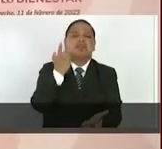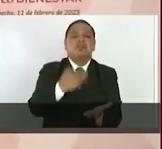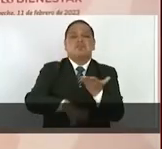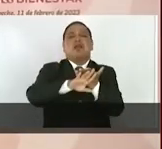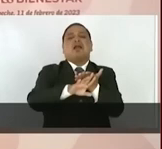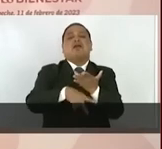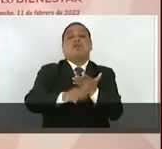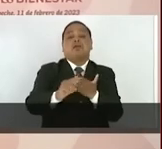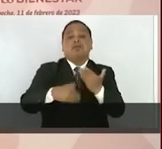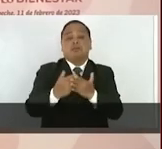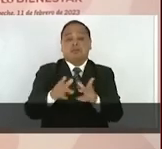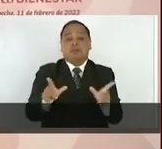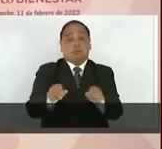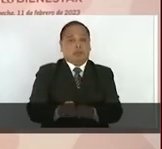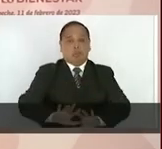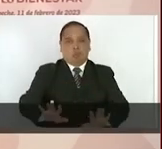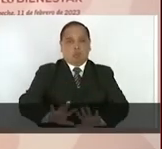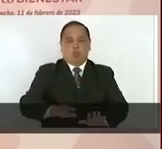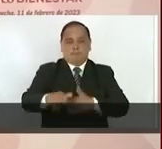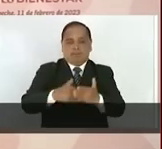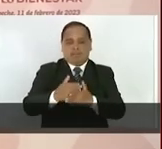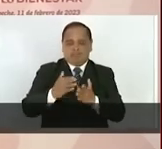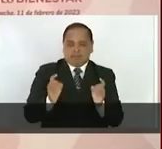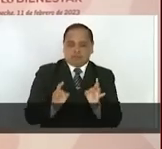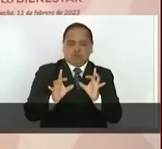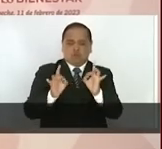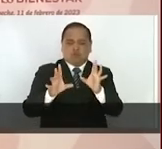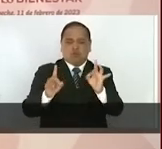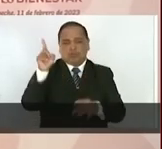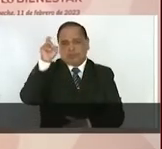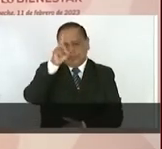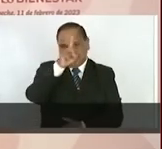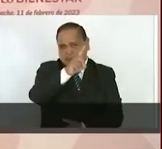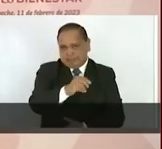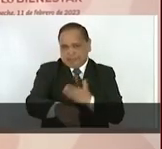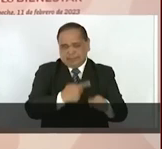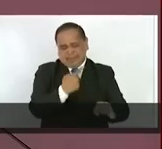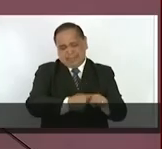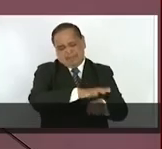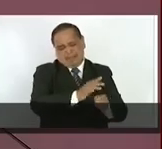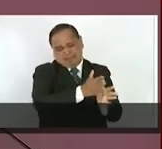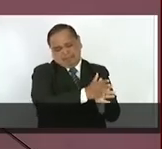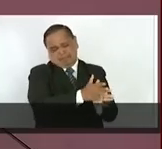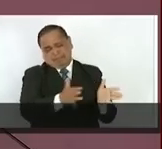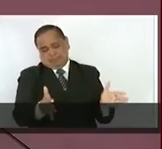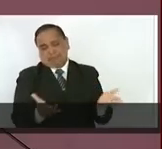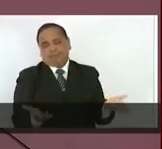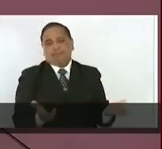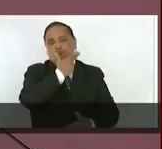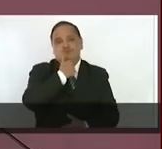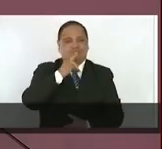cierto que lo que se está viendo en Colombia es brutal. Ya solamente el hecho